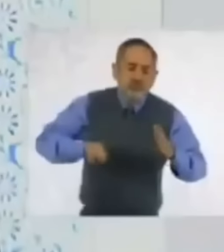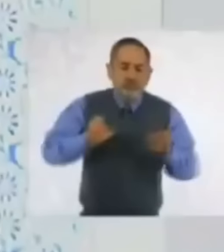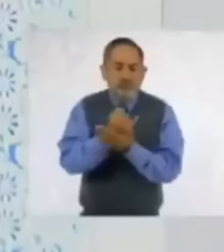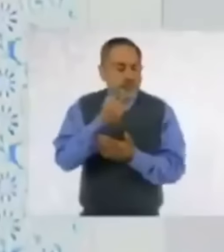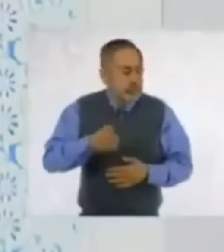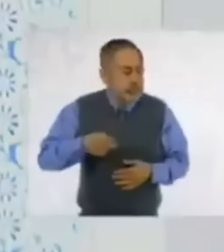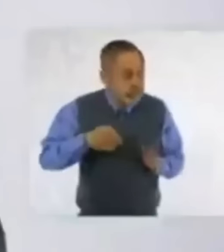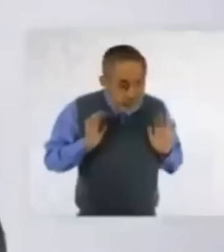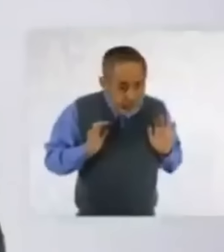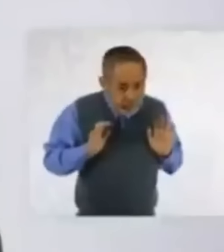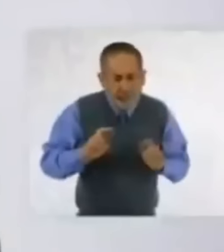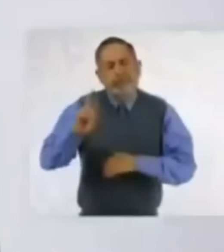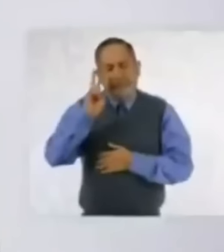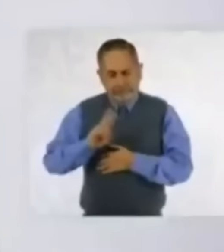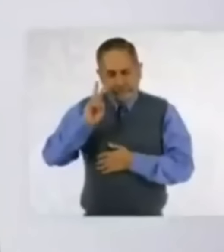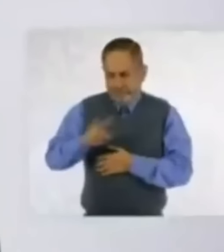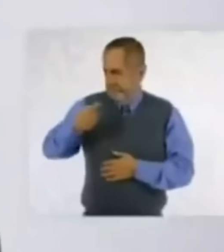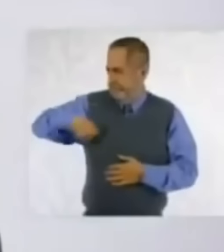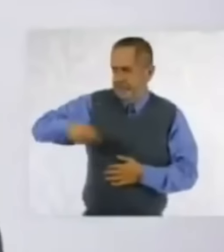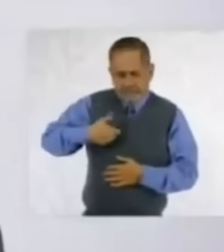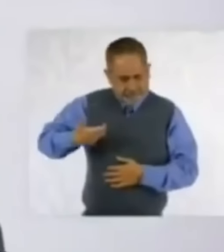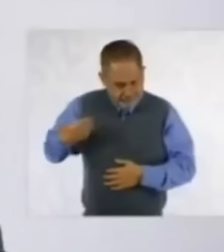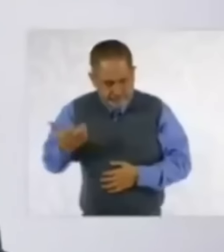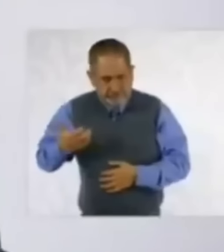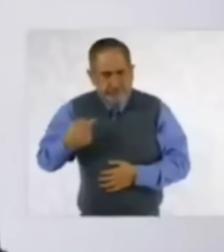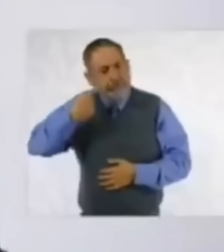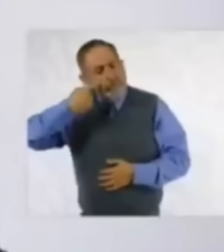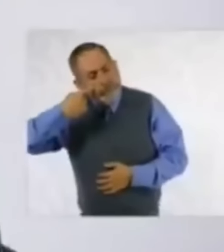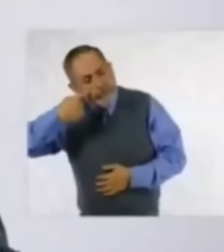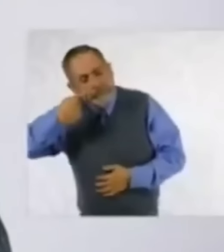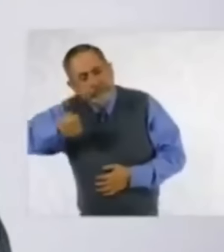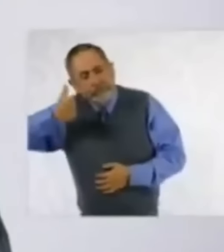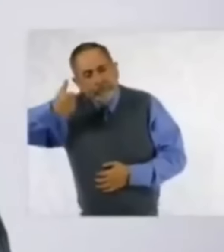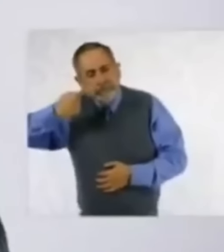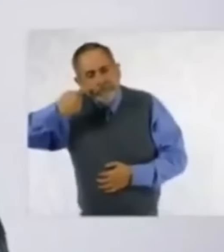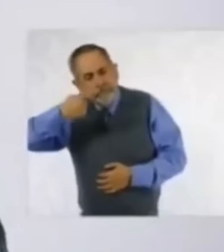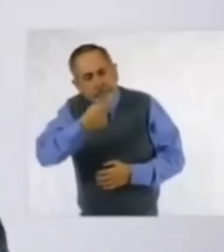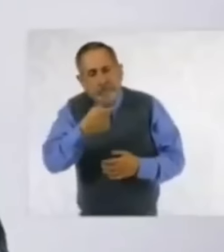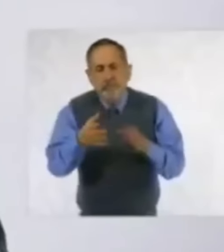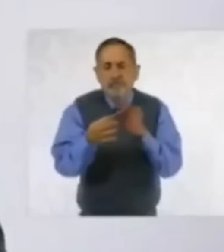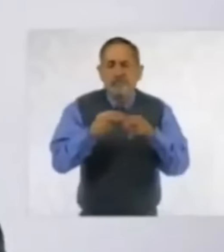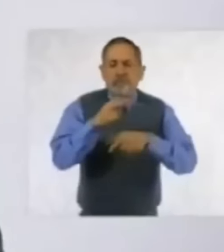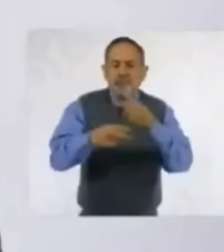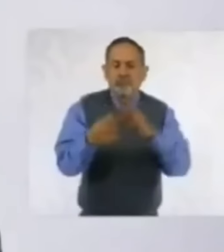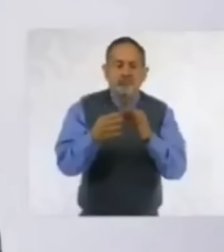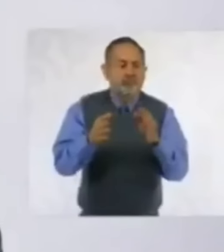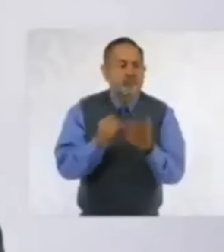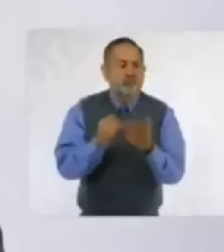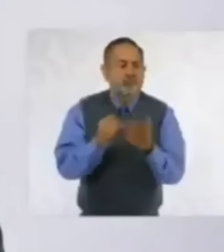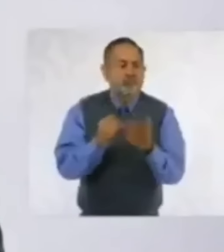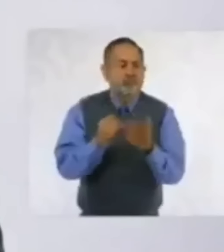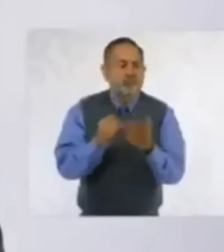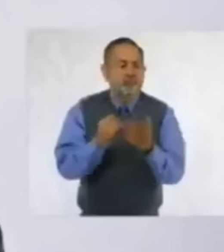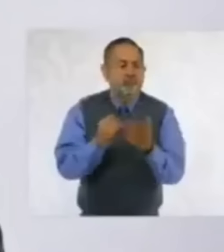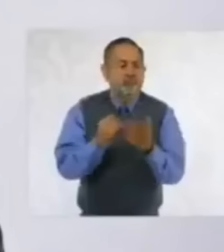ya nosotros podremos decidir o hacer un planteamiento.